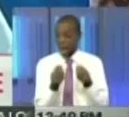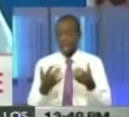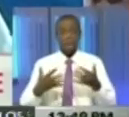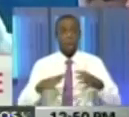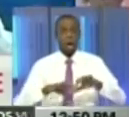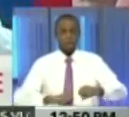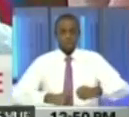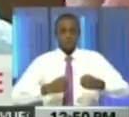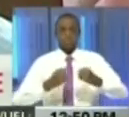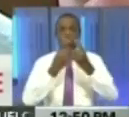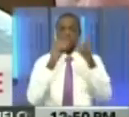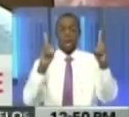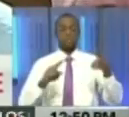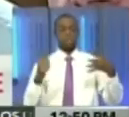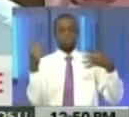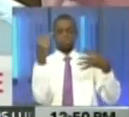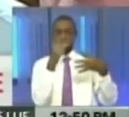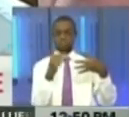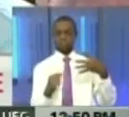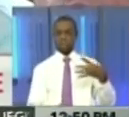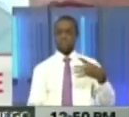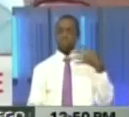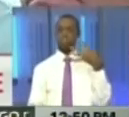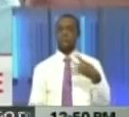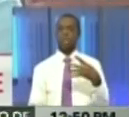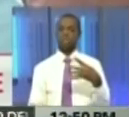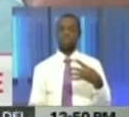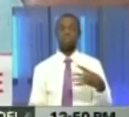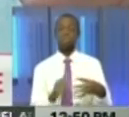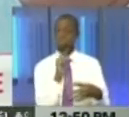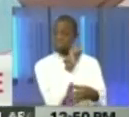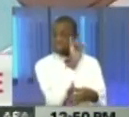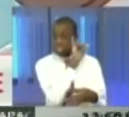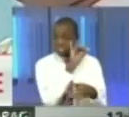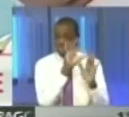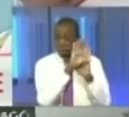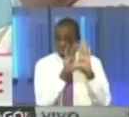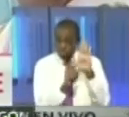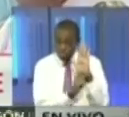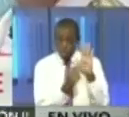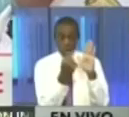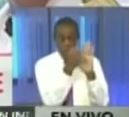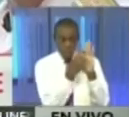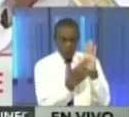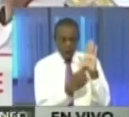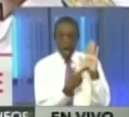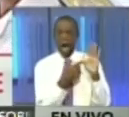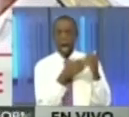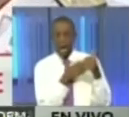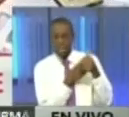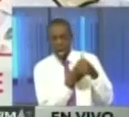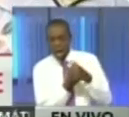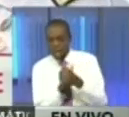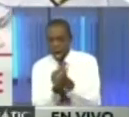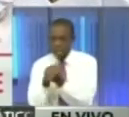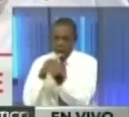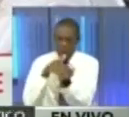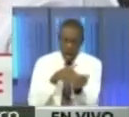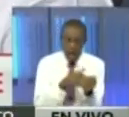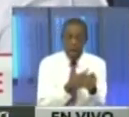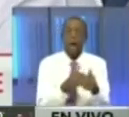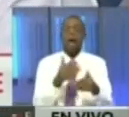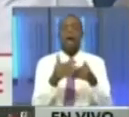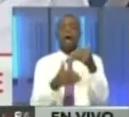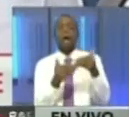que son fundamentales. Es decir, allí la Constitución misma te está diciendo y te está guiando acerca de lo que es la importancia, la